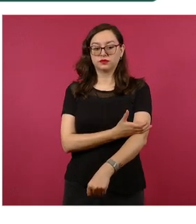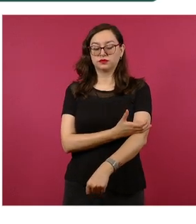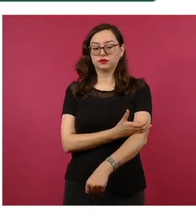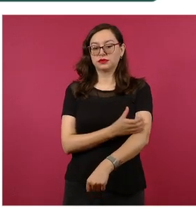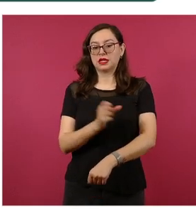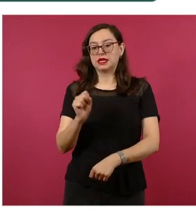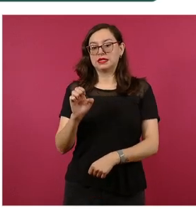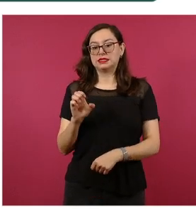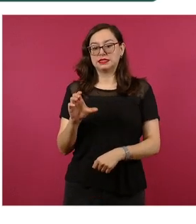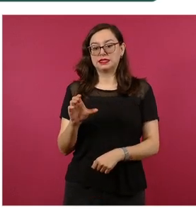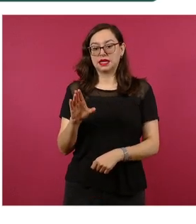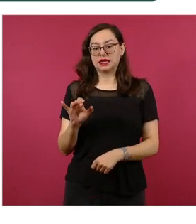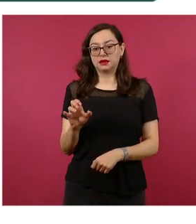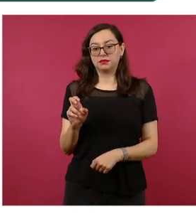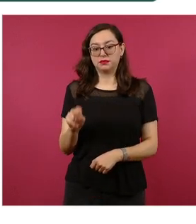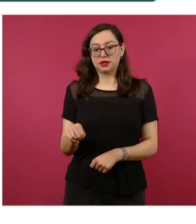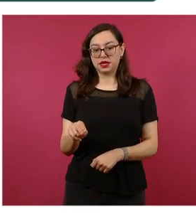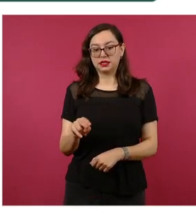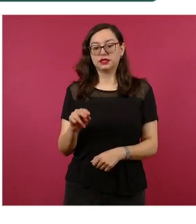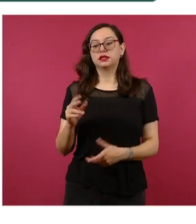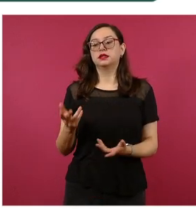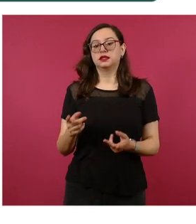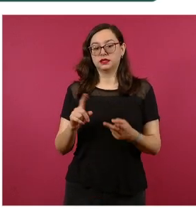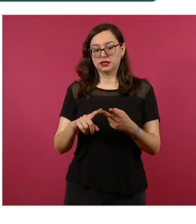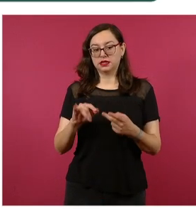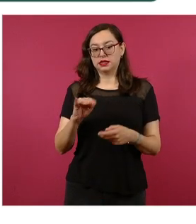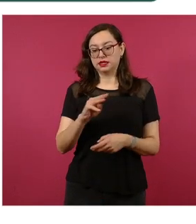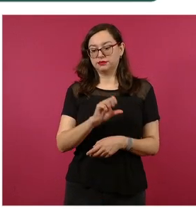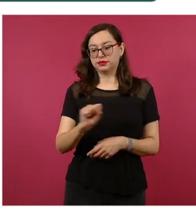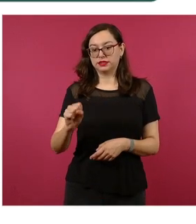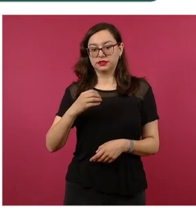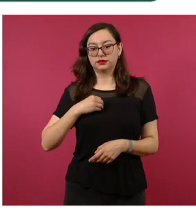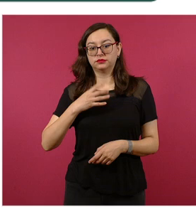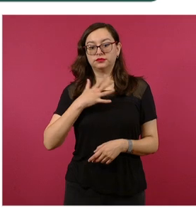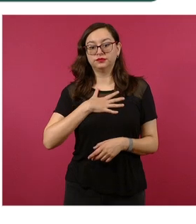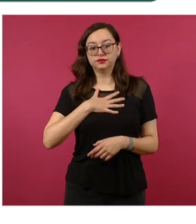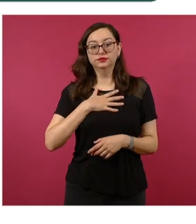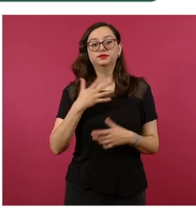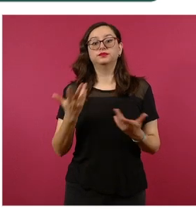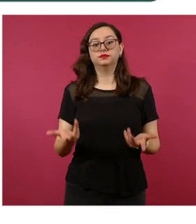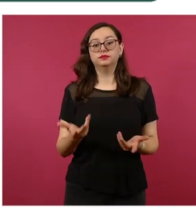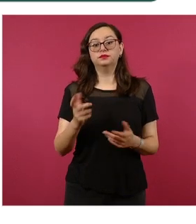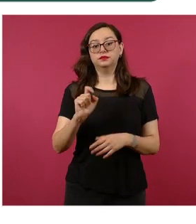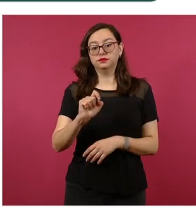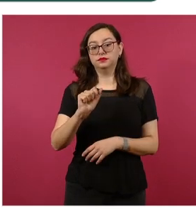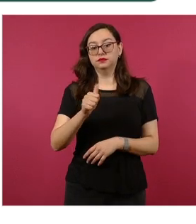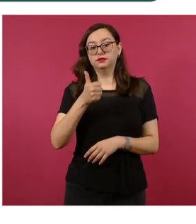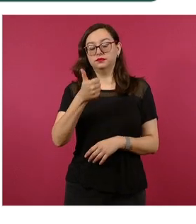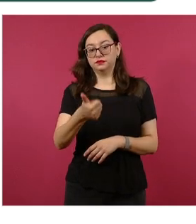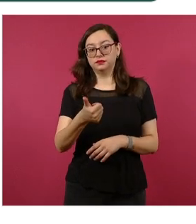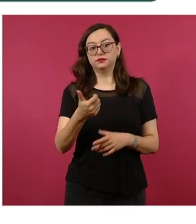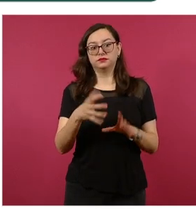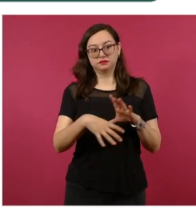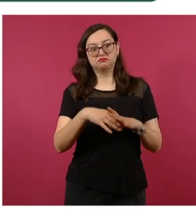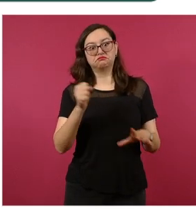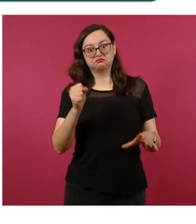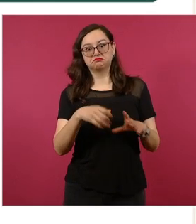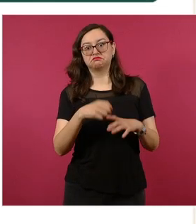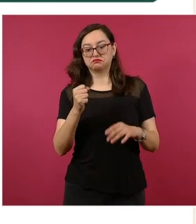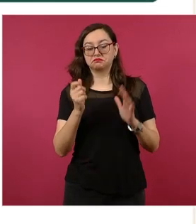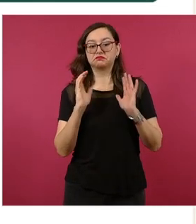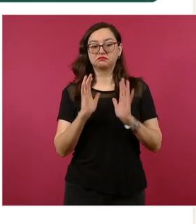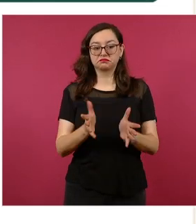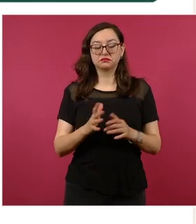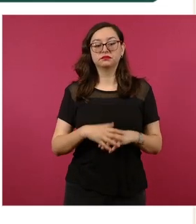la Secretaría de Bienestar y también desde luego de IMSS Bienestar, 26 cuentas con movimiento, es un 99% de avance. La siguiente, tenemos a